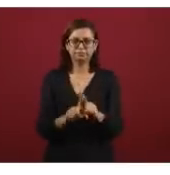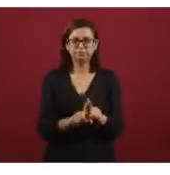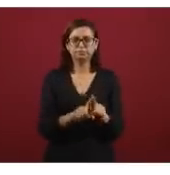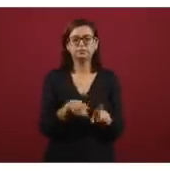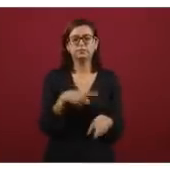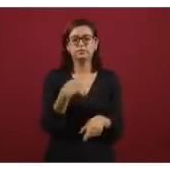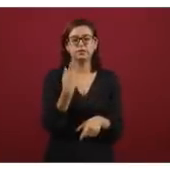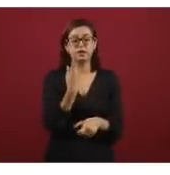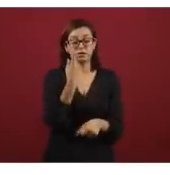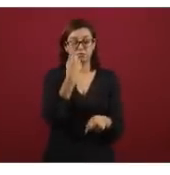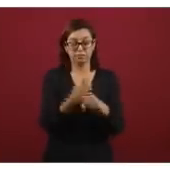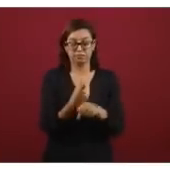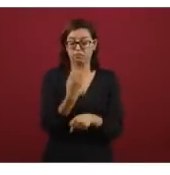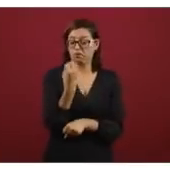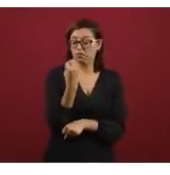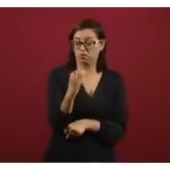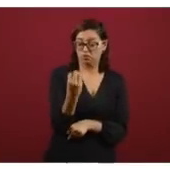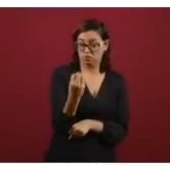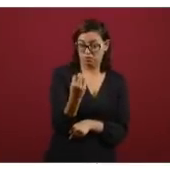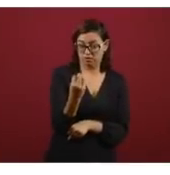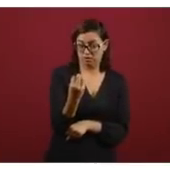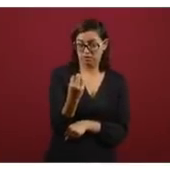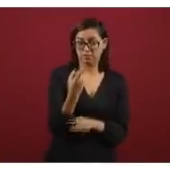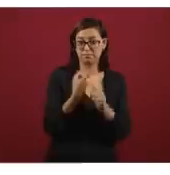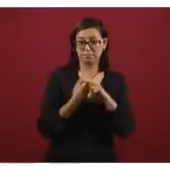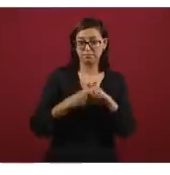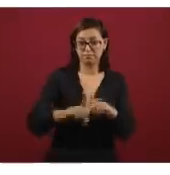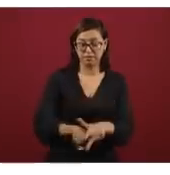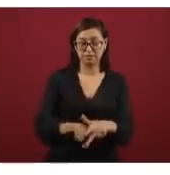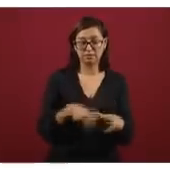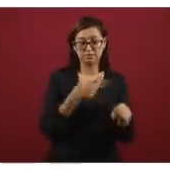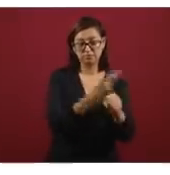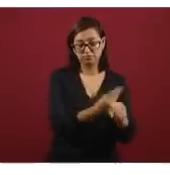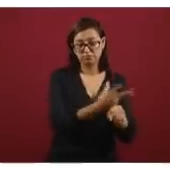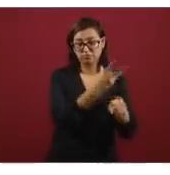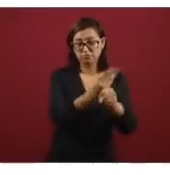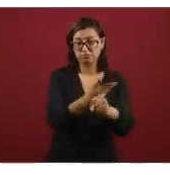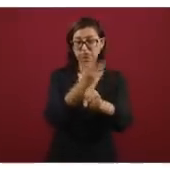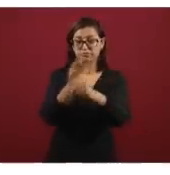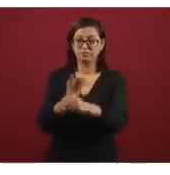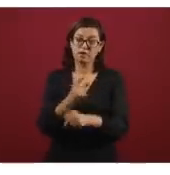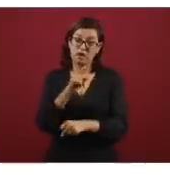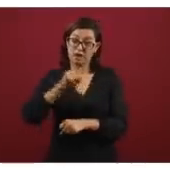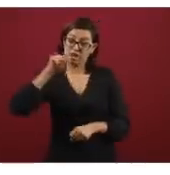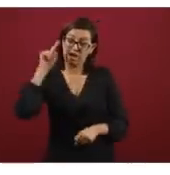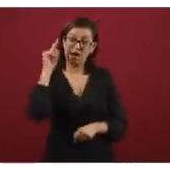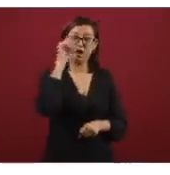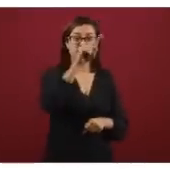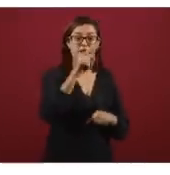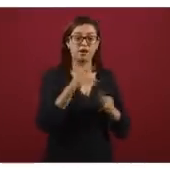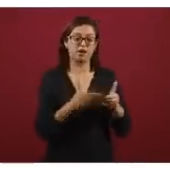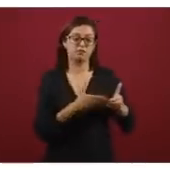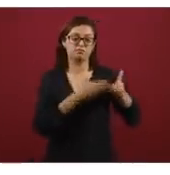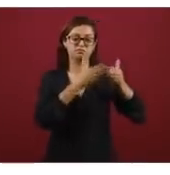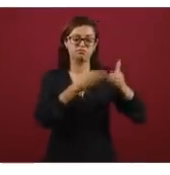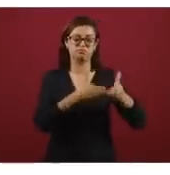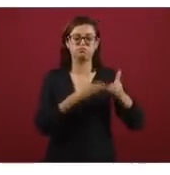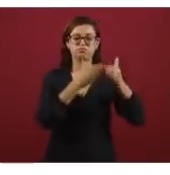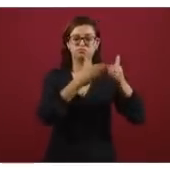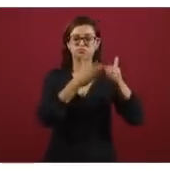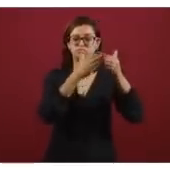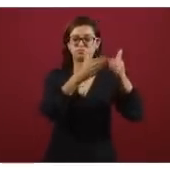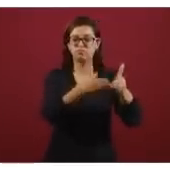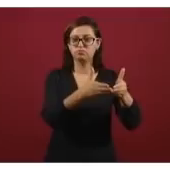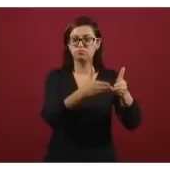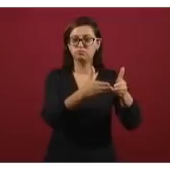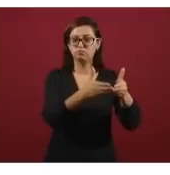de octubre tenemos programado un mantenimiento en el buquetanque Yuncanab, que se